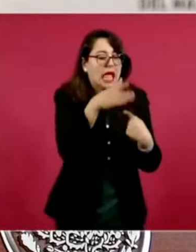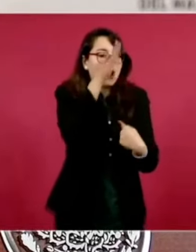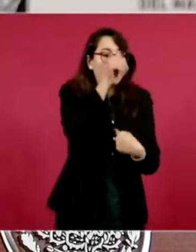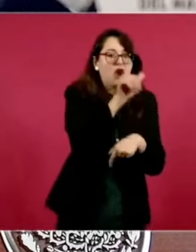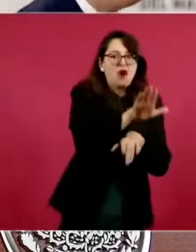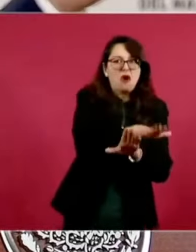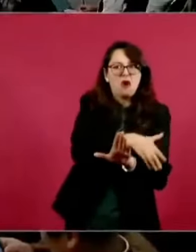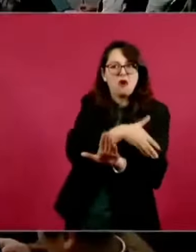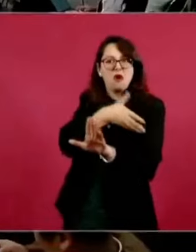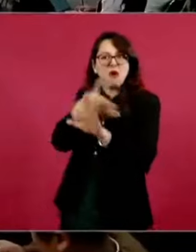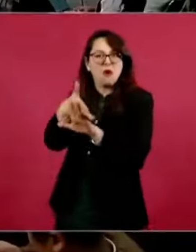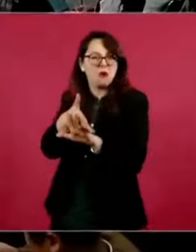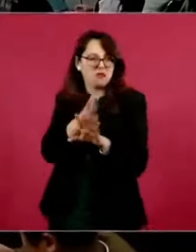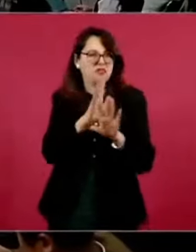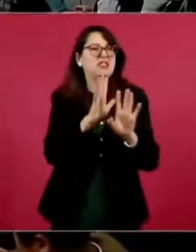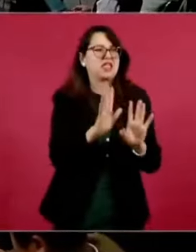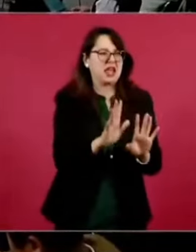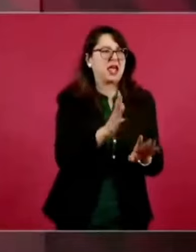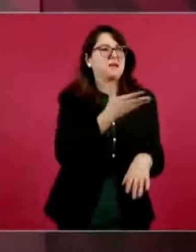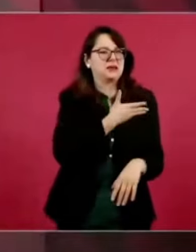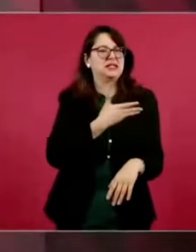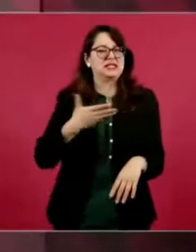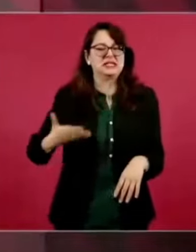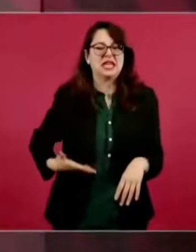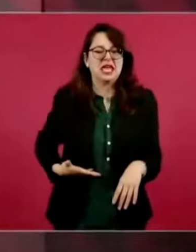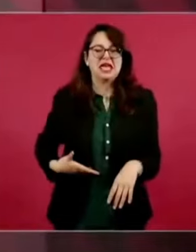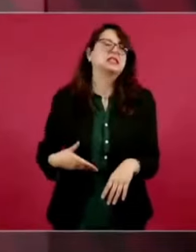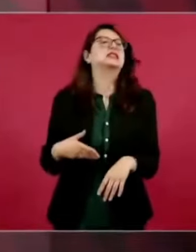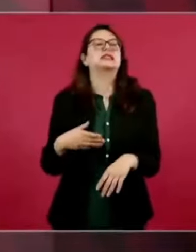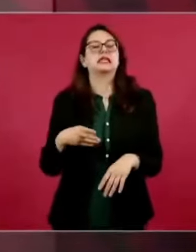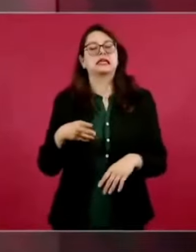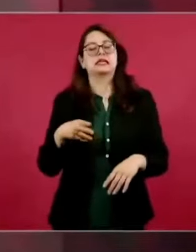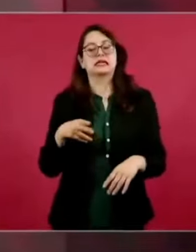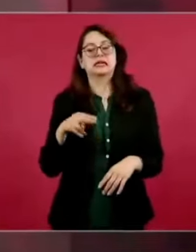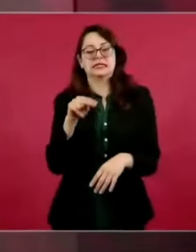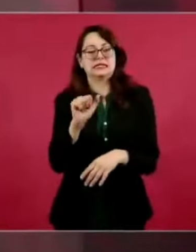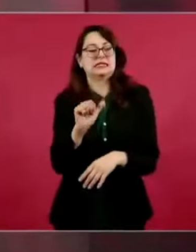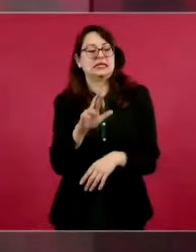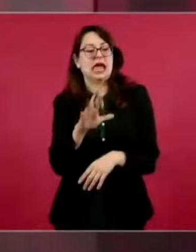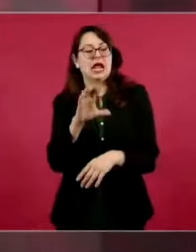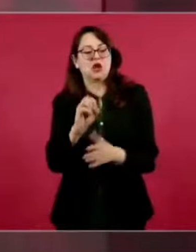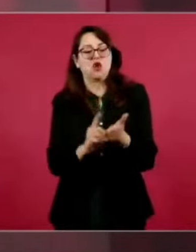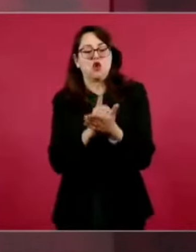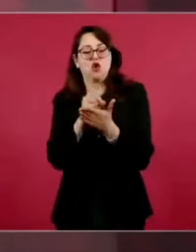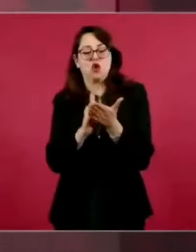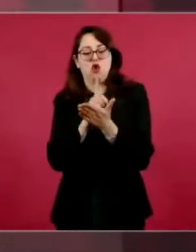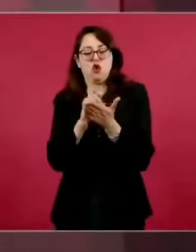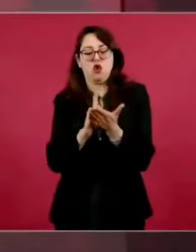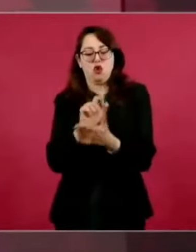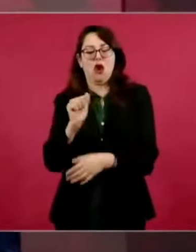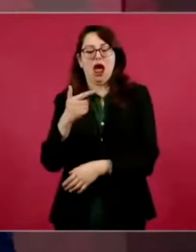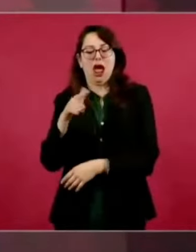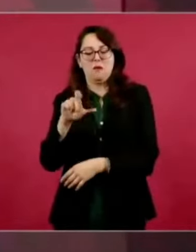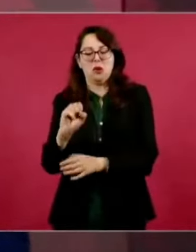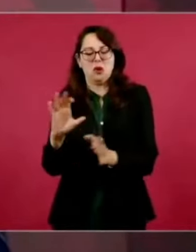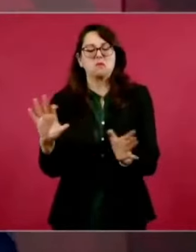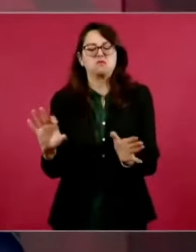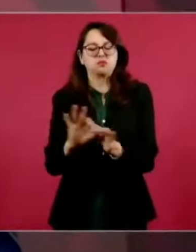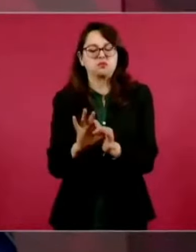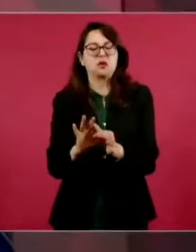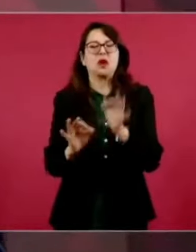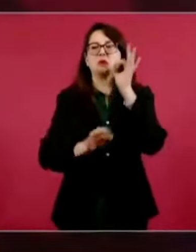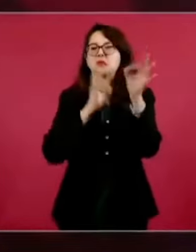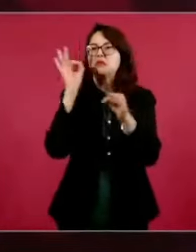y hablan de la vinculación del narcotráfico con el presidente de México.